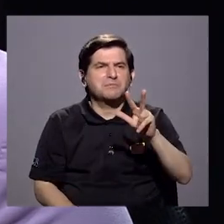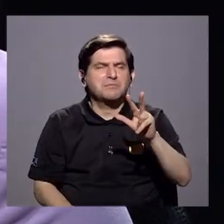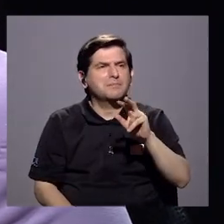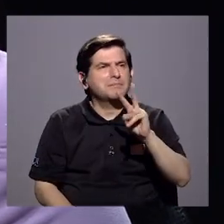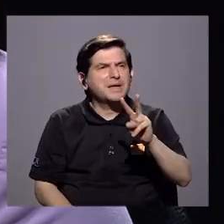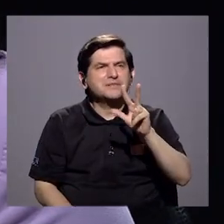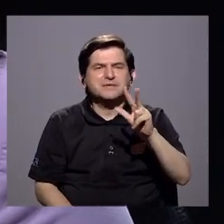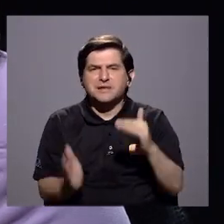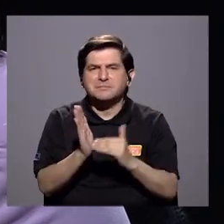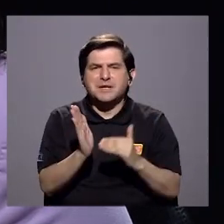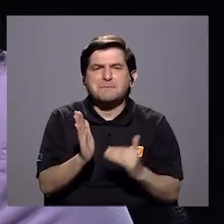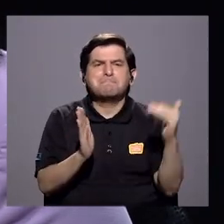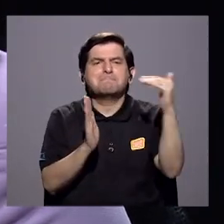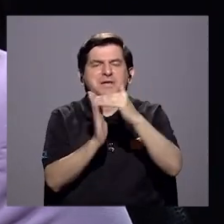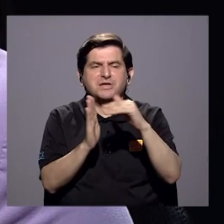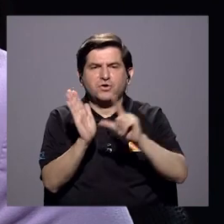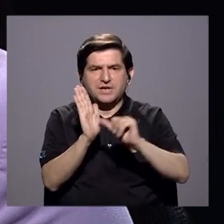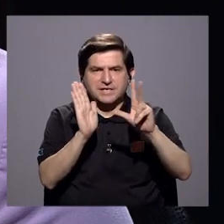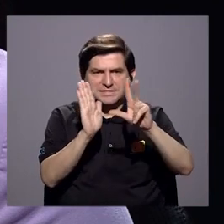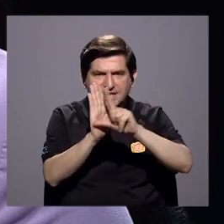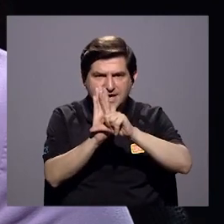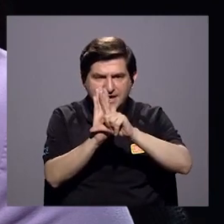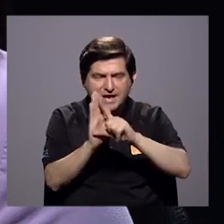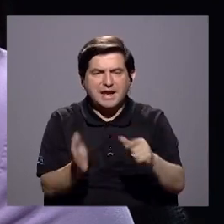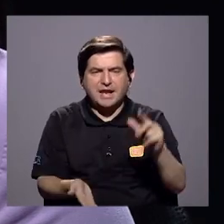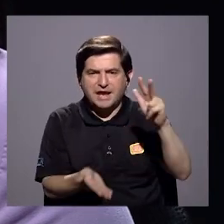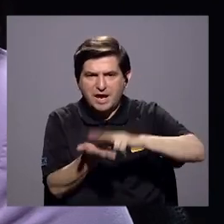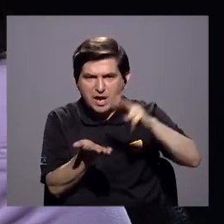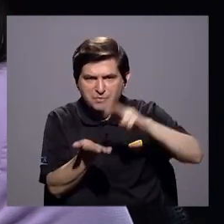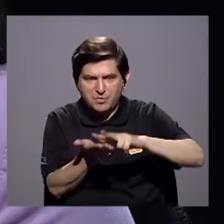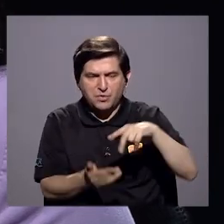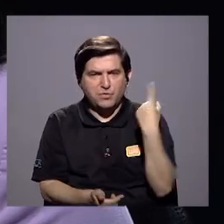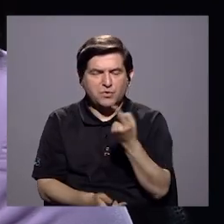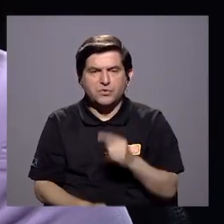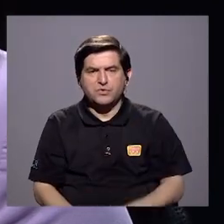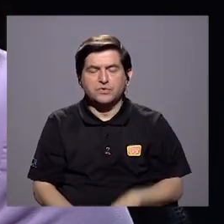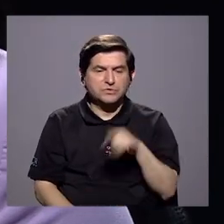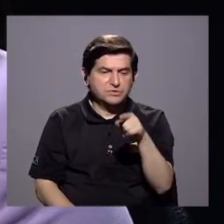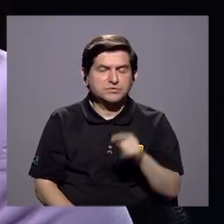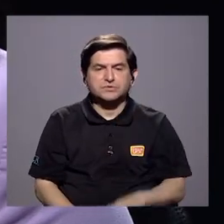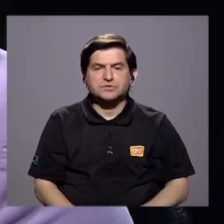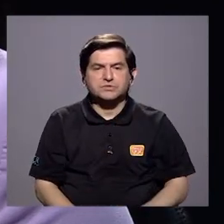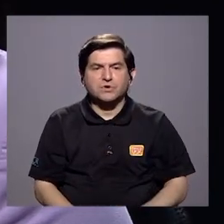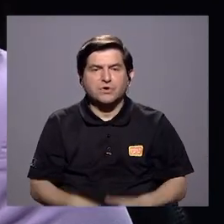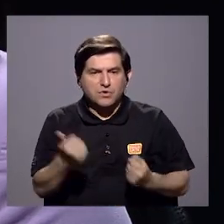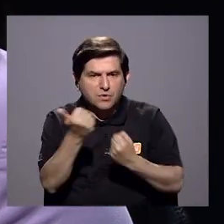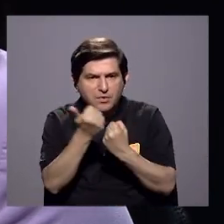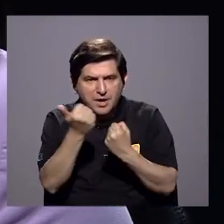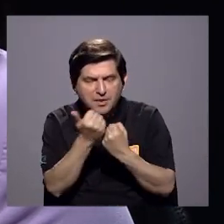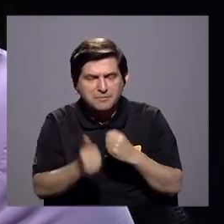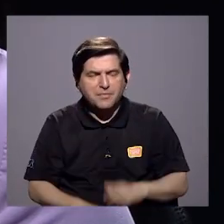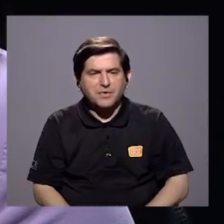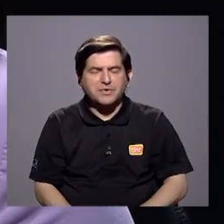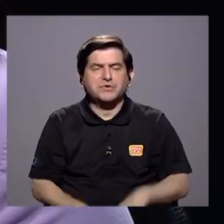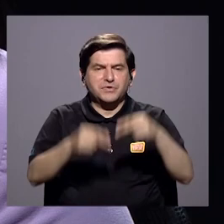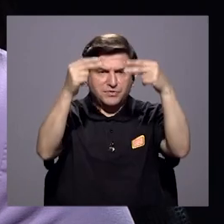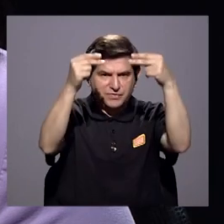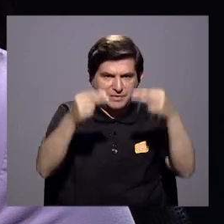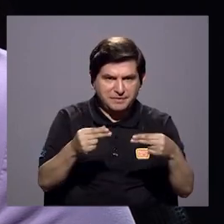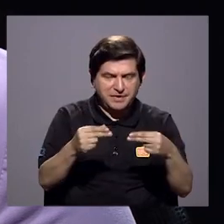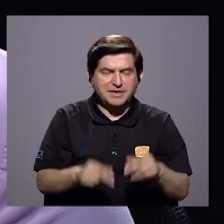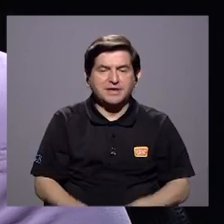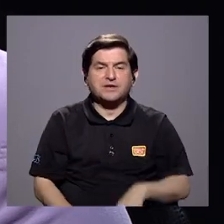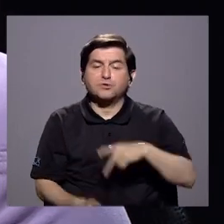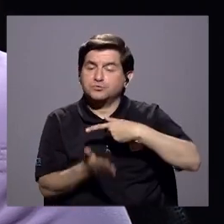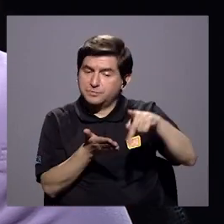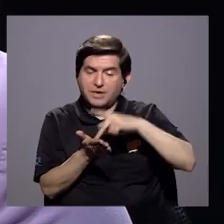23 mil millones que nos dio la Asamblea Legislativa, que se aprobó uh-huh. por ley, que incluyen no solo prestaciones, sino también un apoyo por varios meses para planilla,